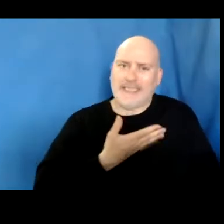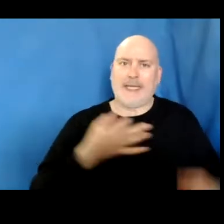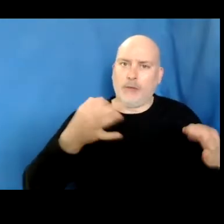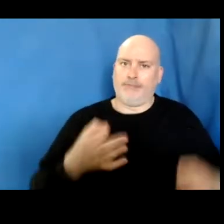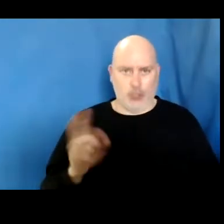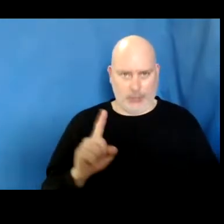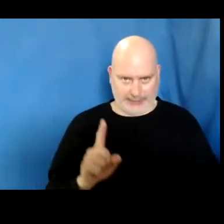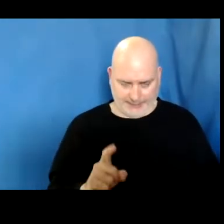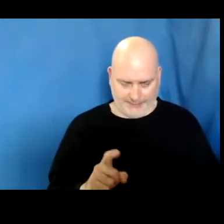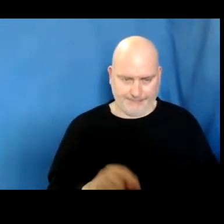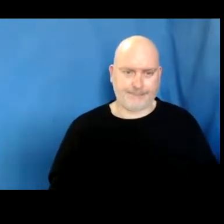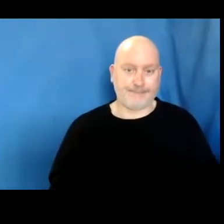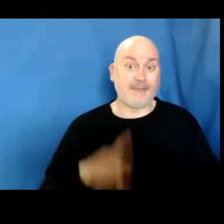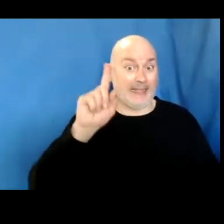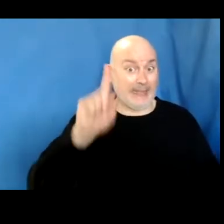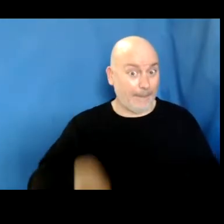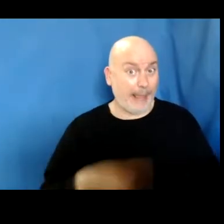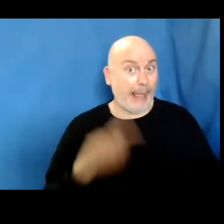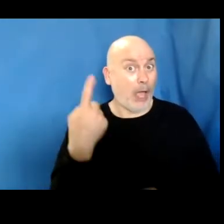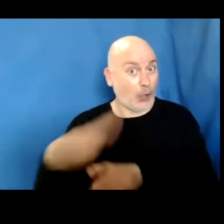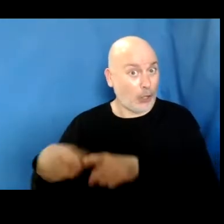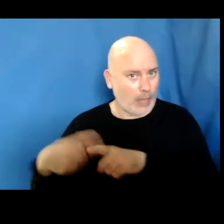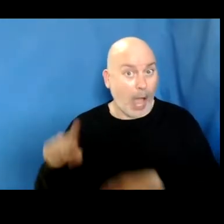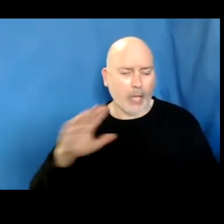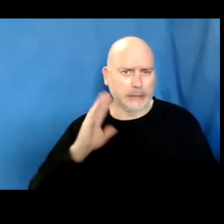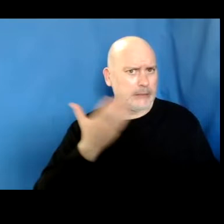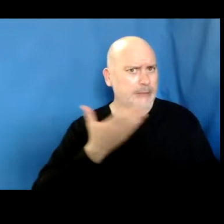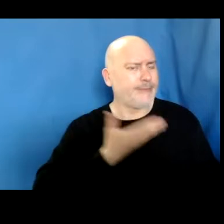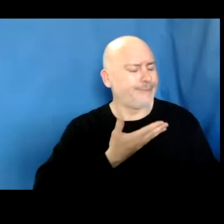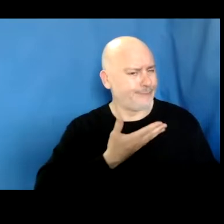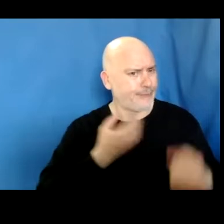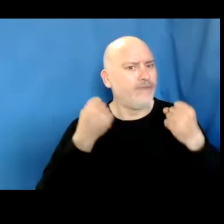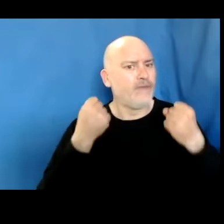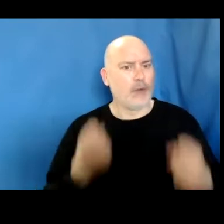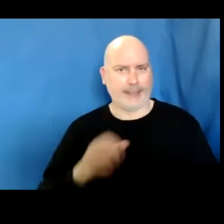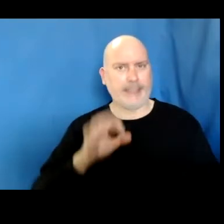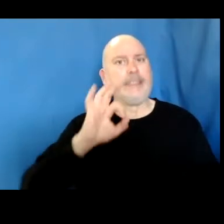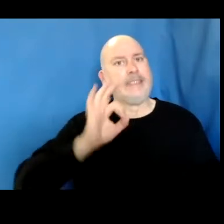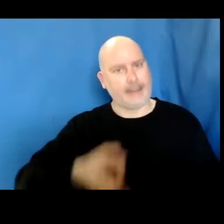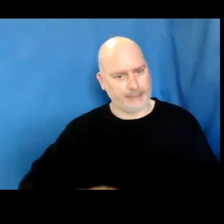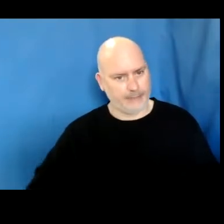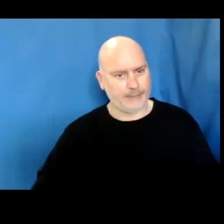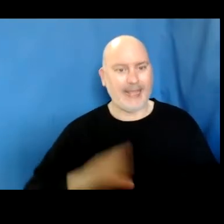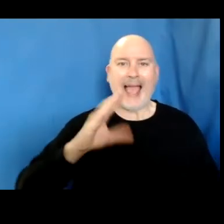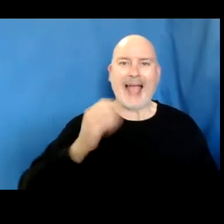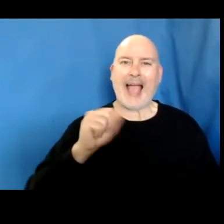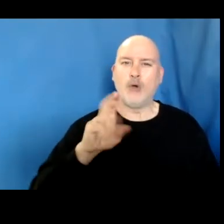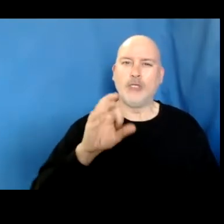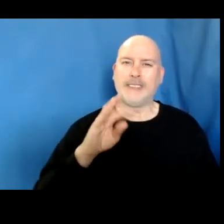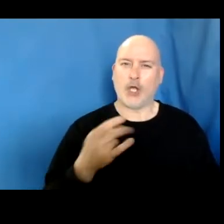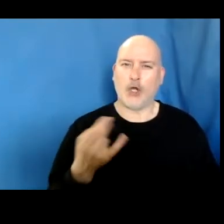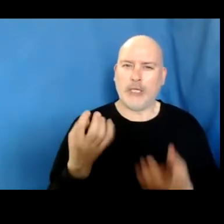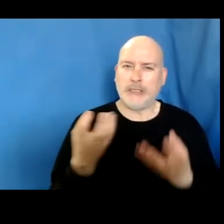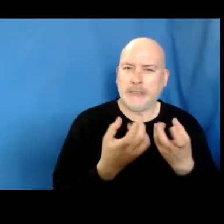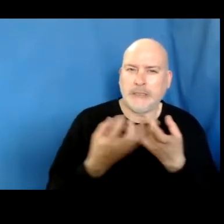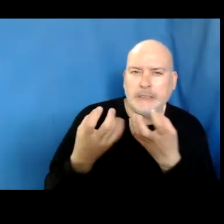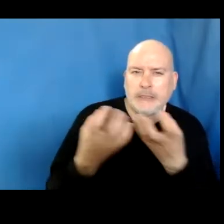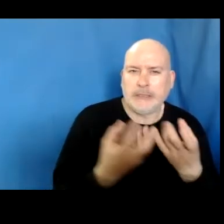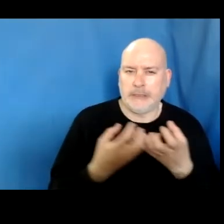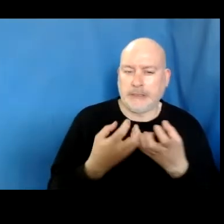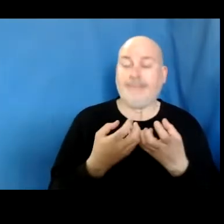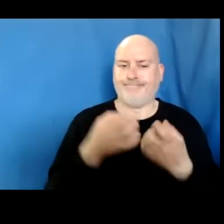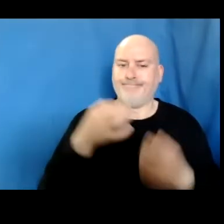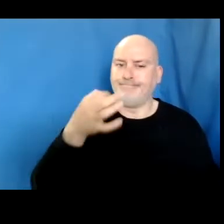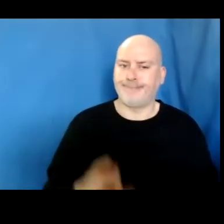otro lado, tenemos unas sustancias que pueden ser muy tóxicas, que son aquellas que son cáusticas o ácidas. Son la mayoría